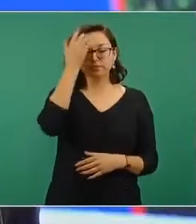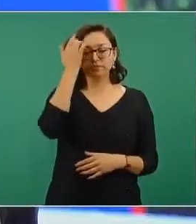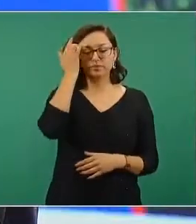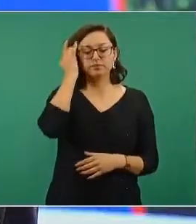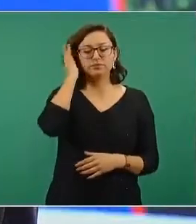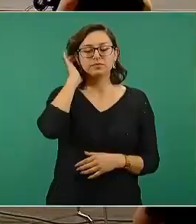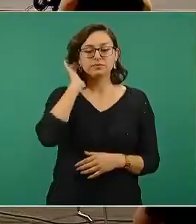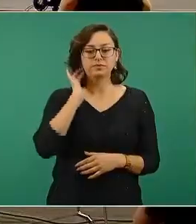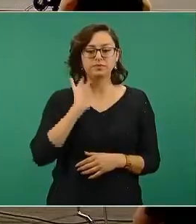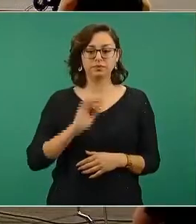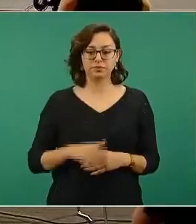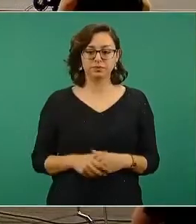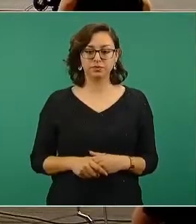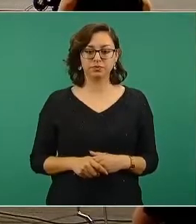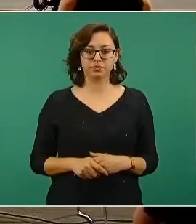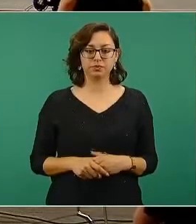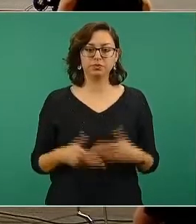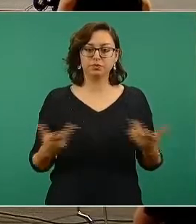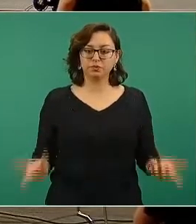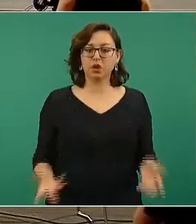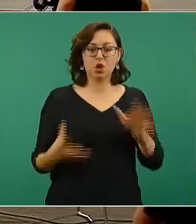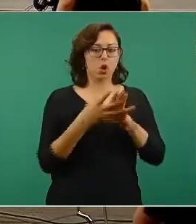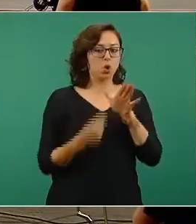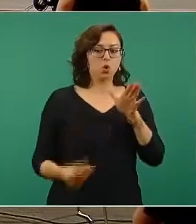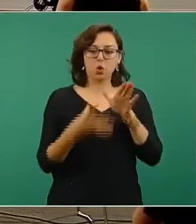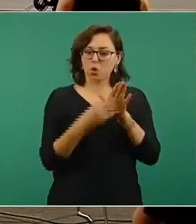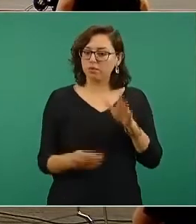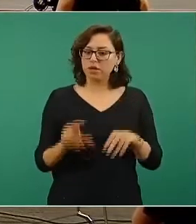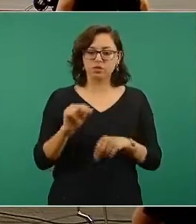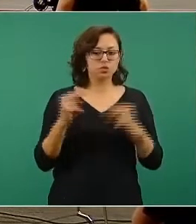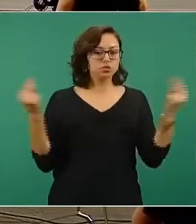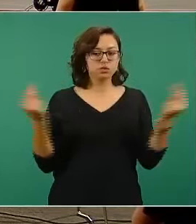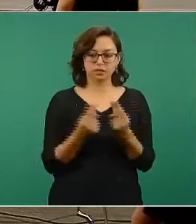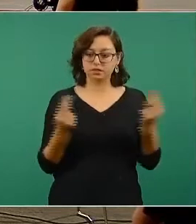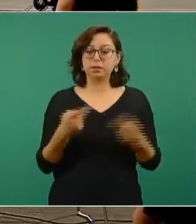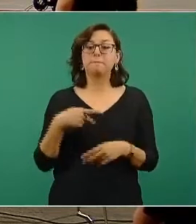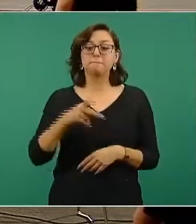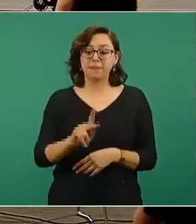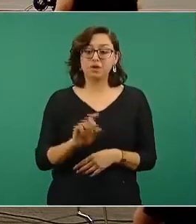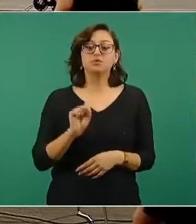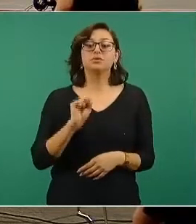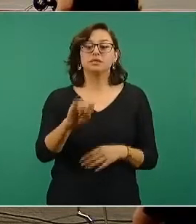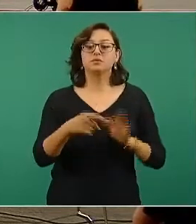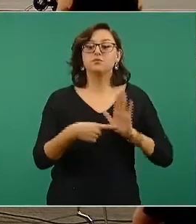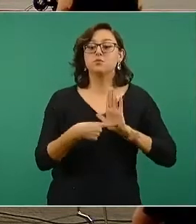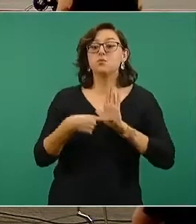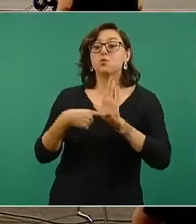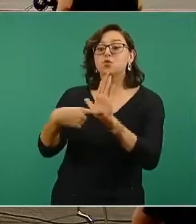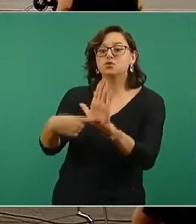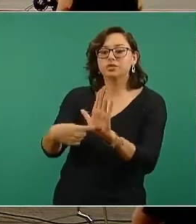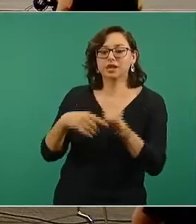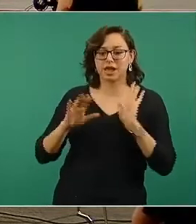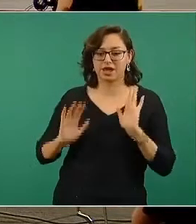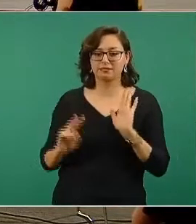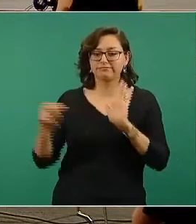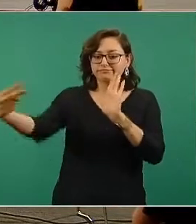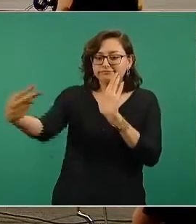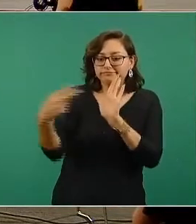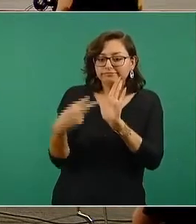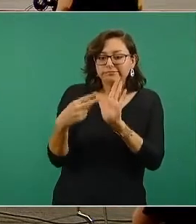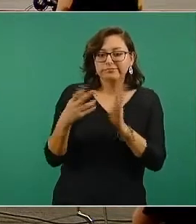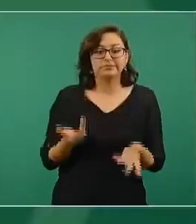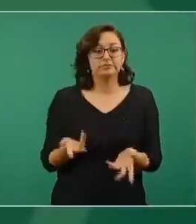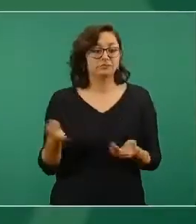necesario, llevar copias de nada, pero sí hay que llevar una identificación. Y si en el extremo caso que no exista